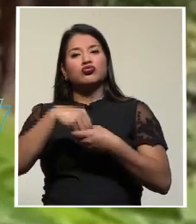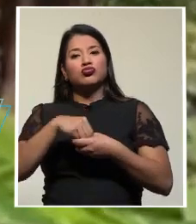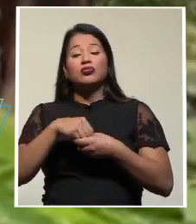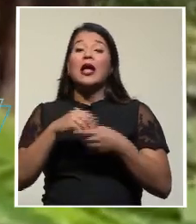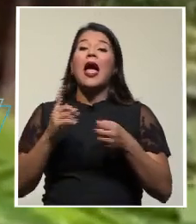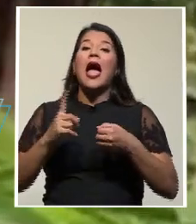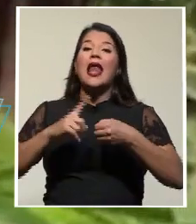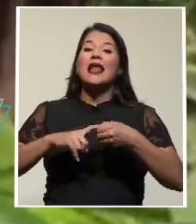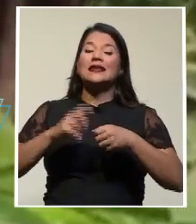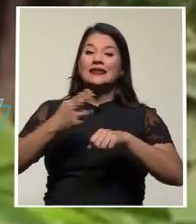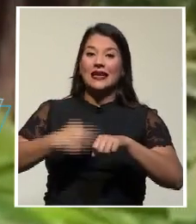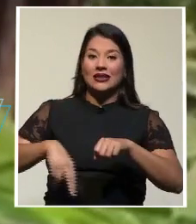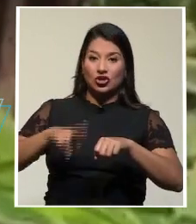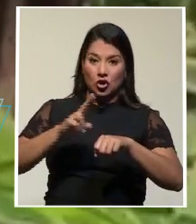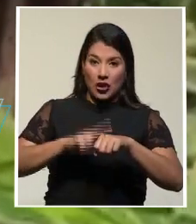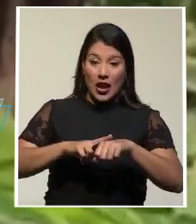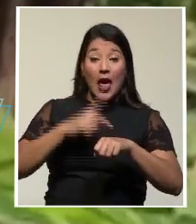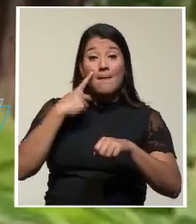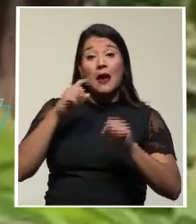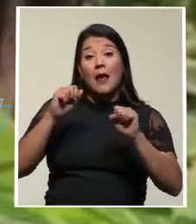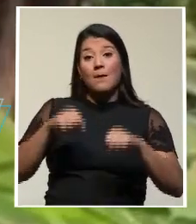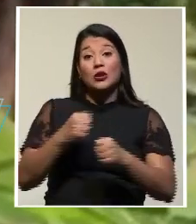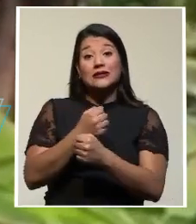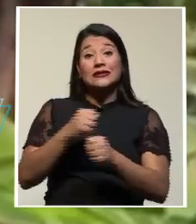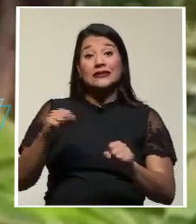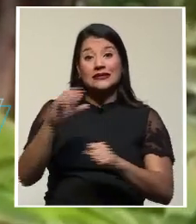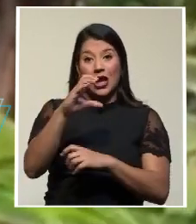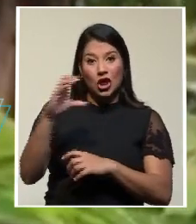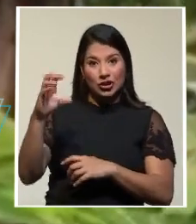Alianza Nacional para rescatar a Costa Rica.